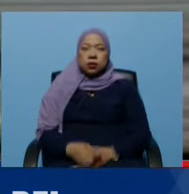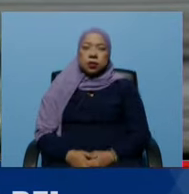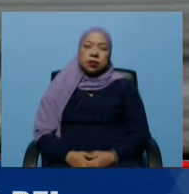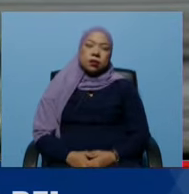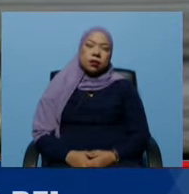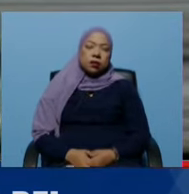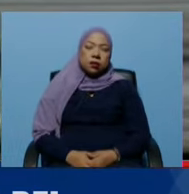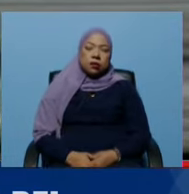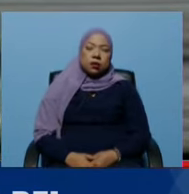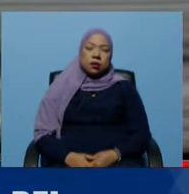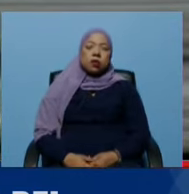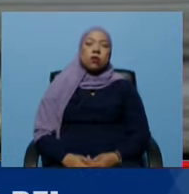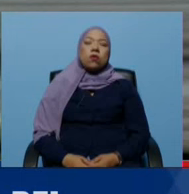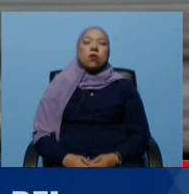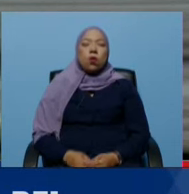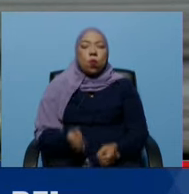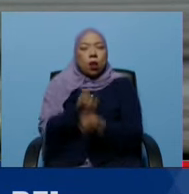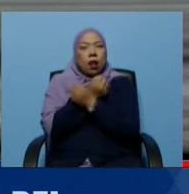y con el alma,